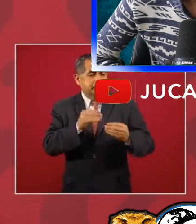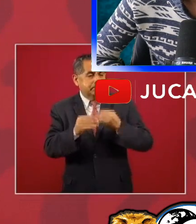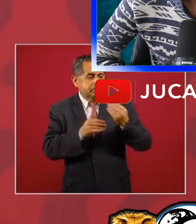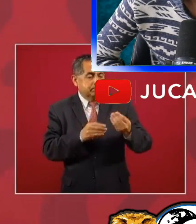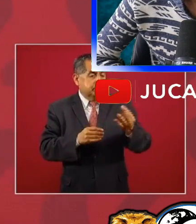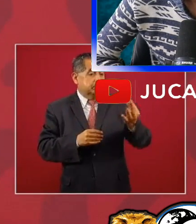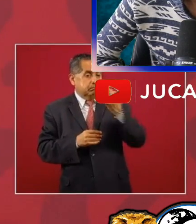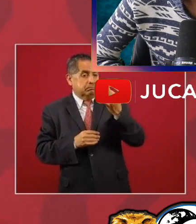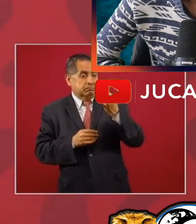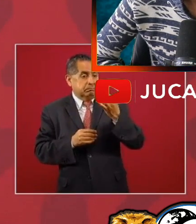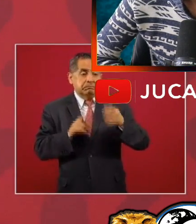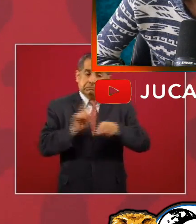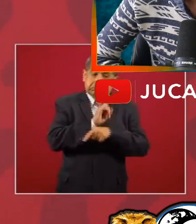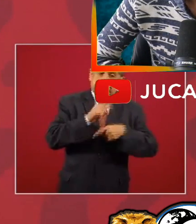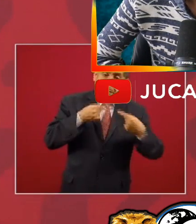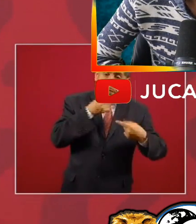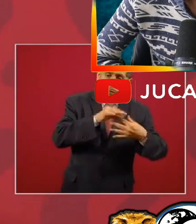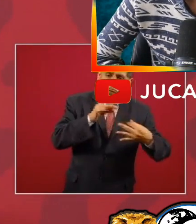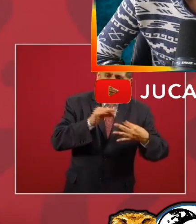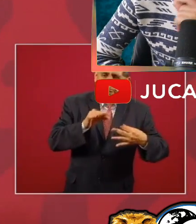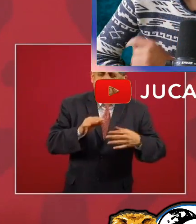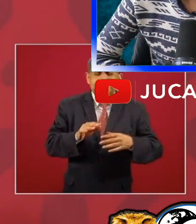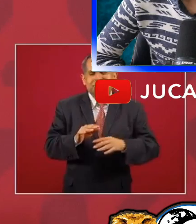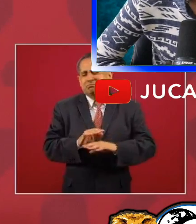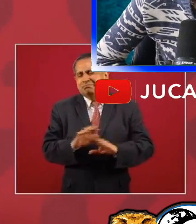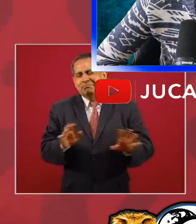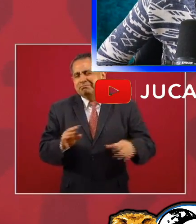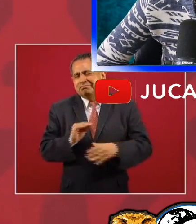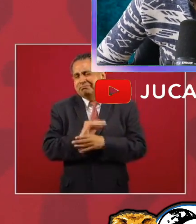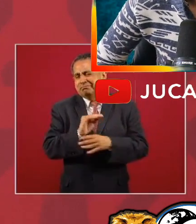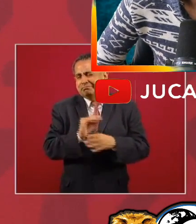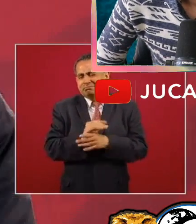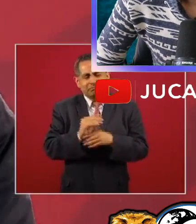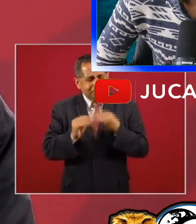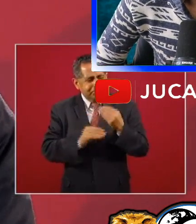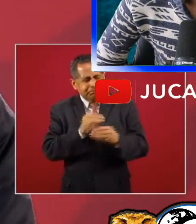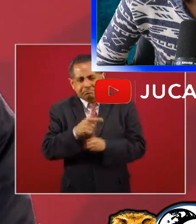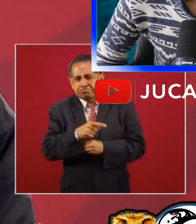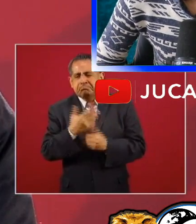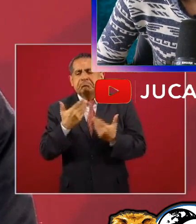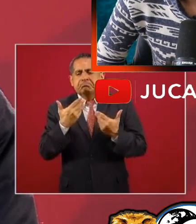engancharme en un debate, en una confrontación.